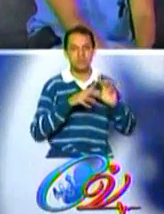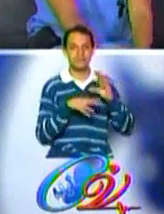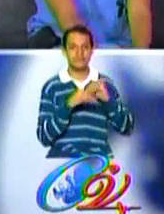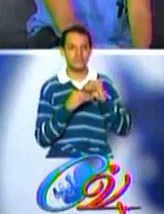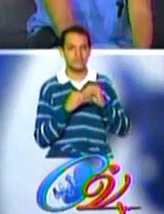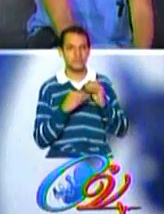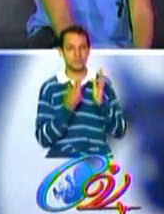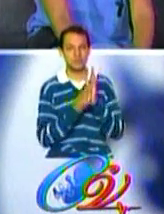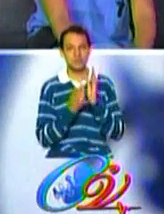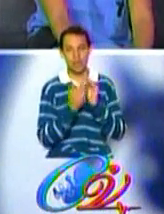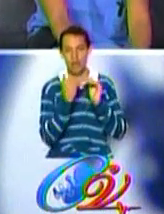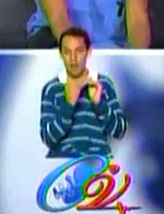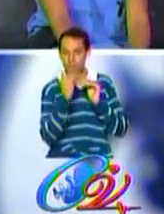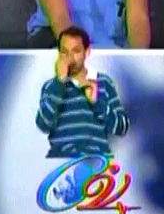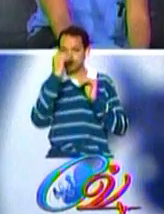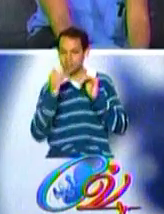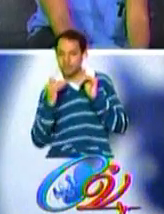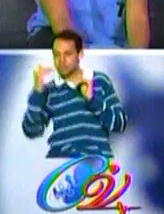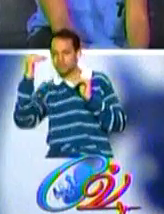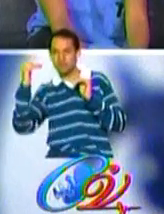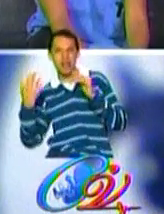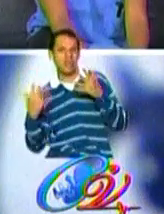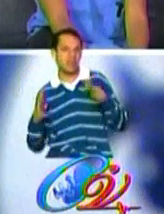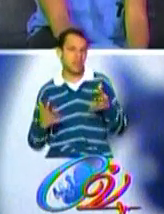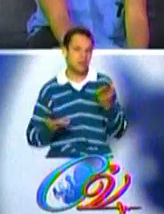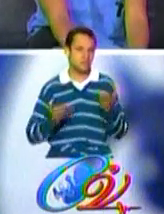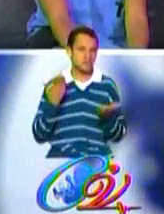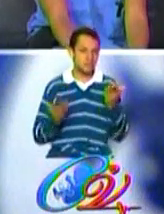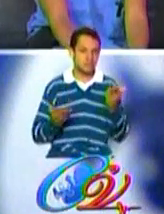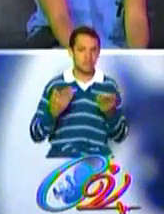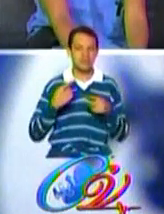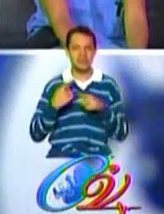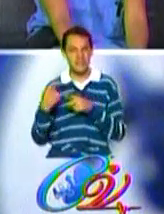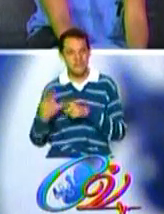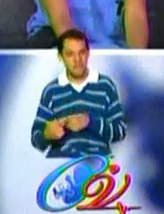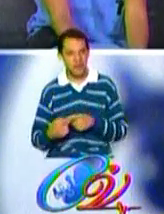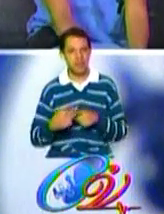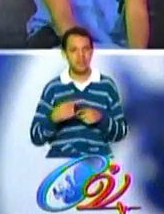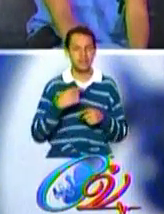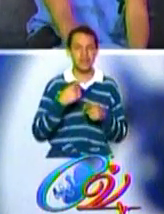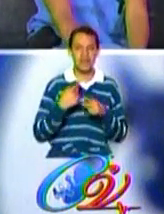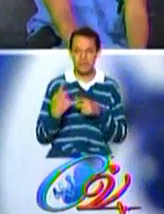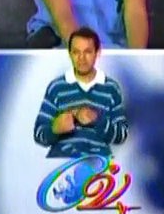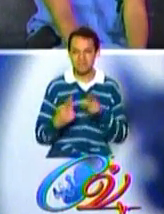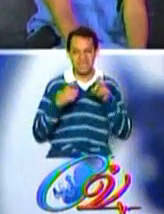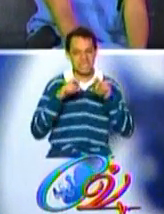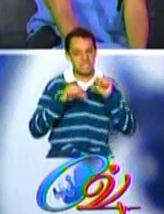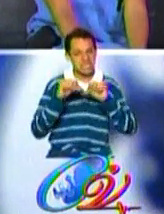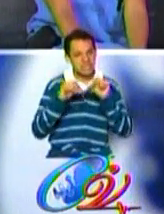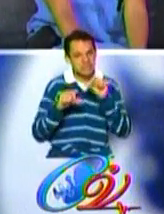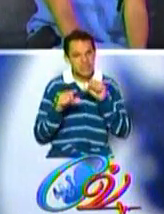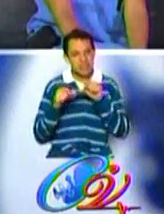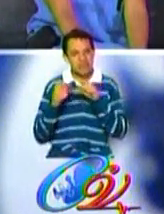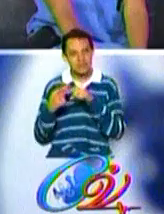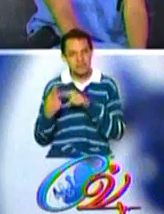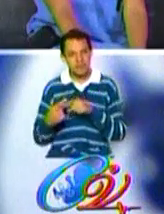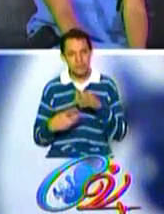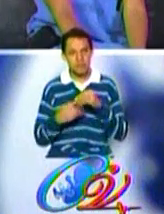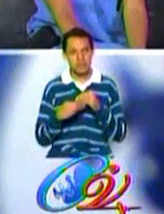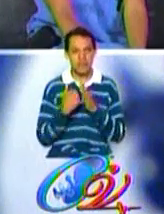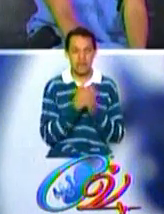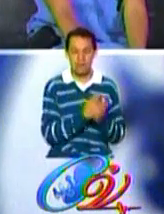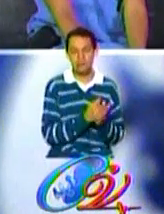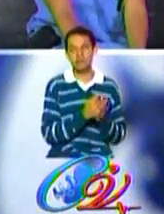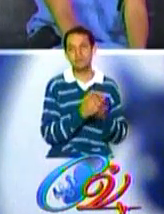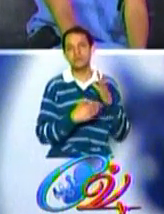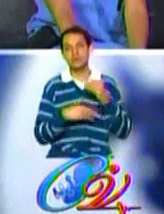están altos o no. Ahí podemos medir el silueno, el tolueno, el benceno, el parabenceno, bueno, todos